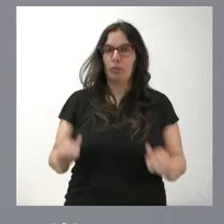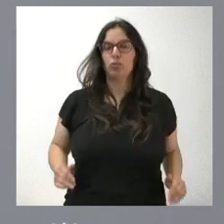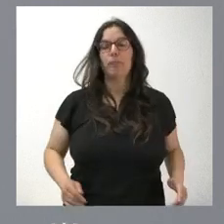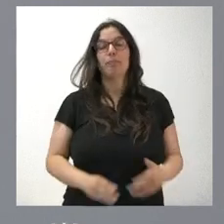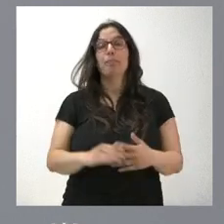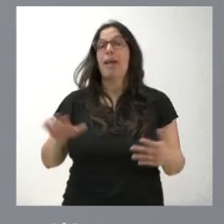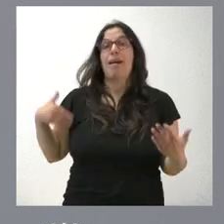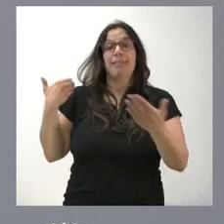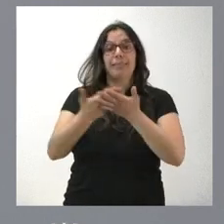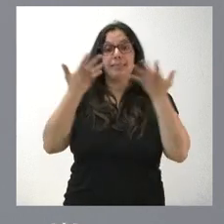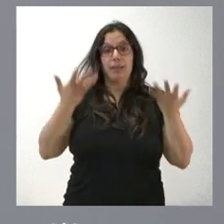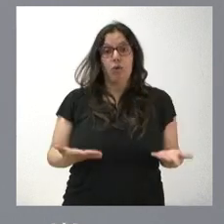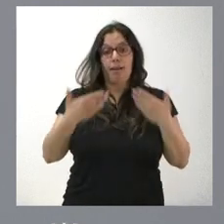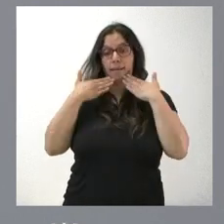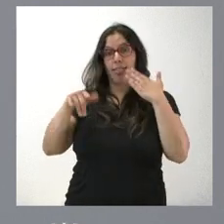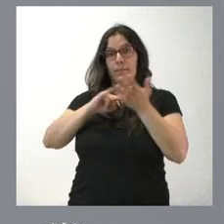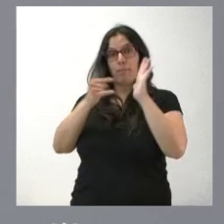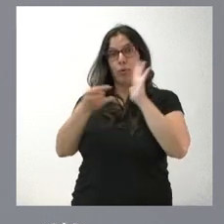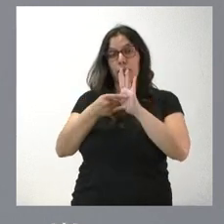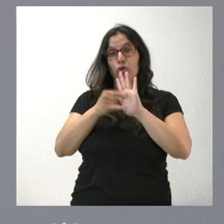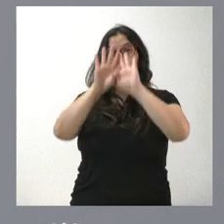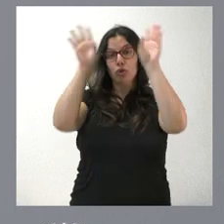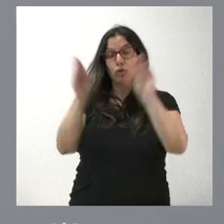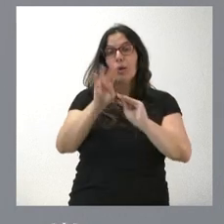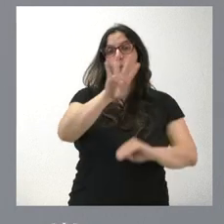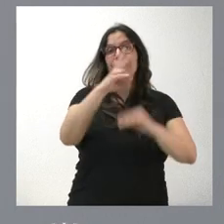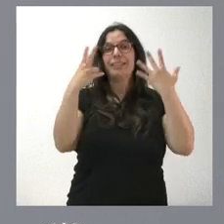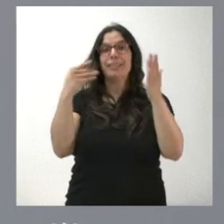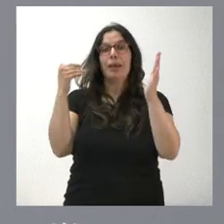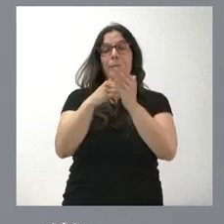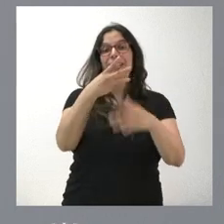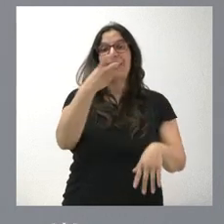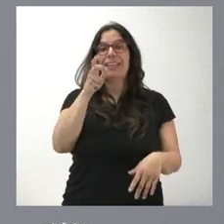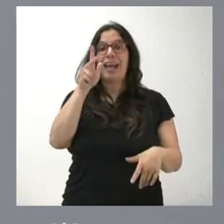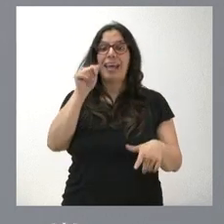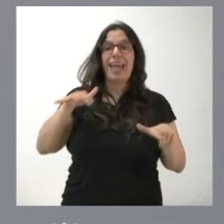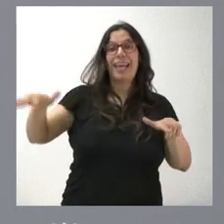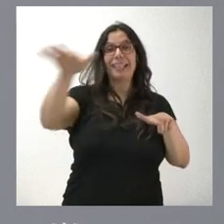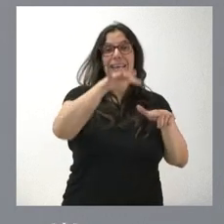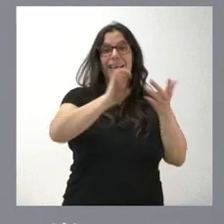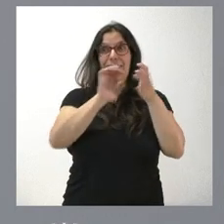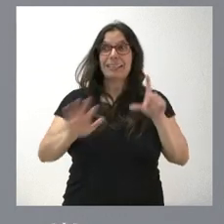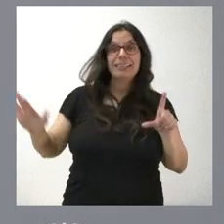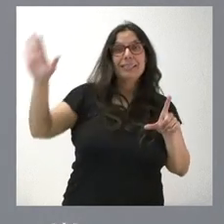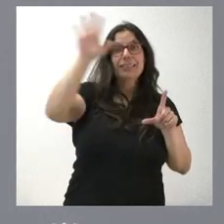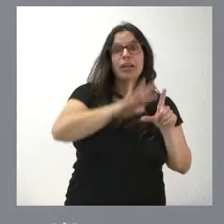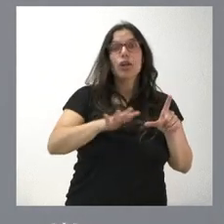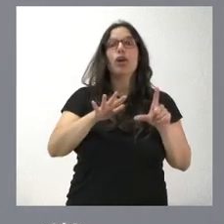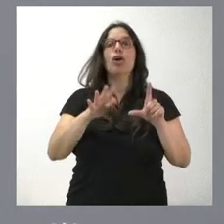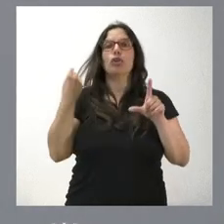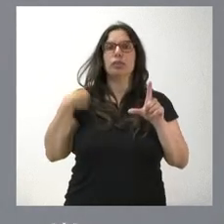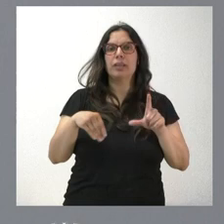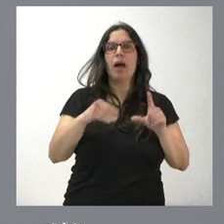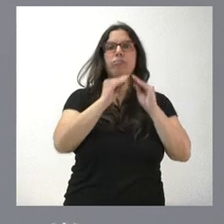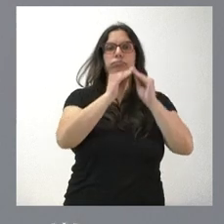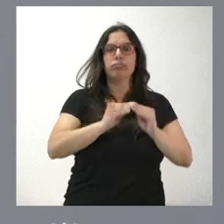el momento, y con este proyecto, se alcanzan 47.300 hectáreas en toda la comunidad, donde las infraestructuras de implantación